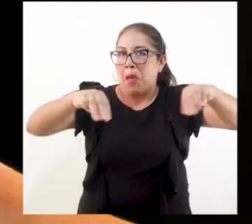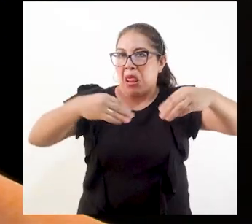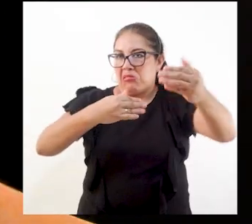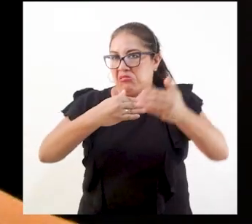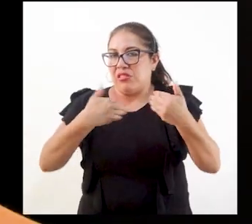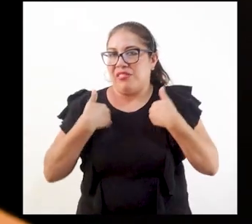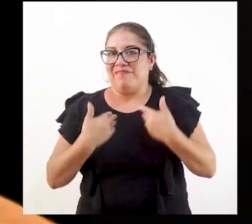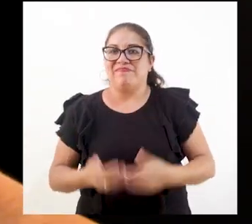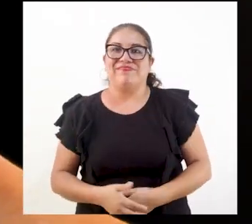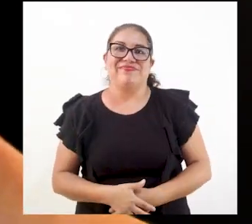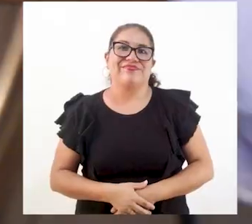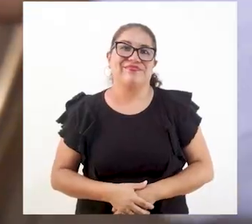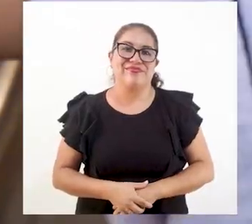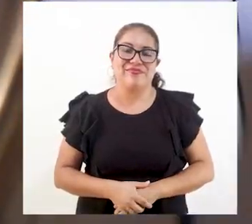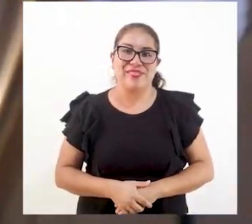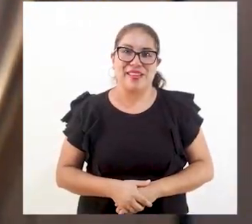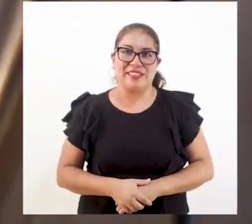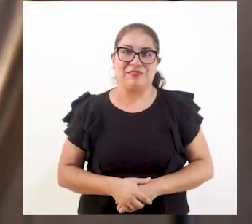cerca.